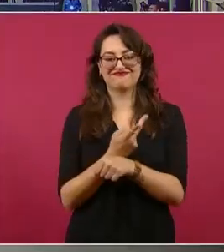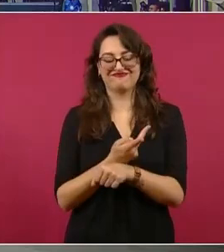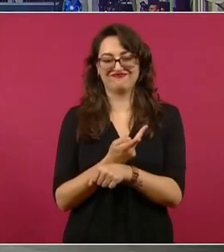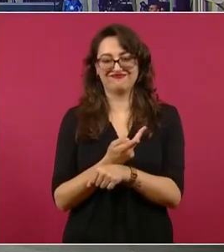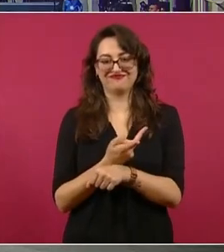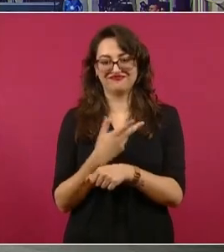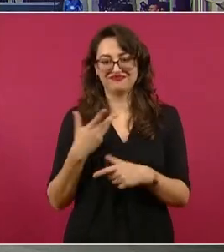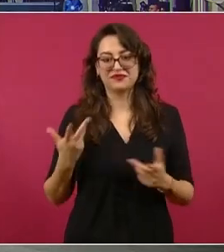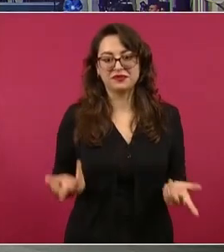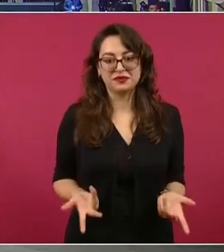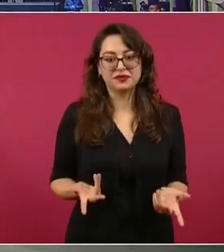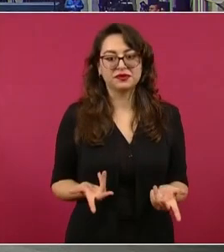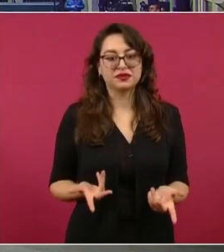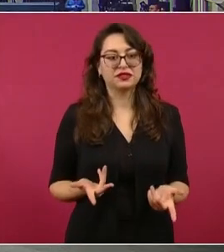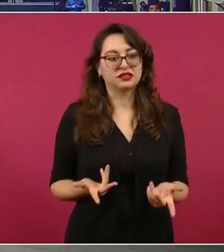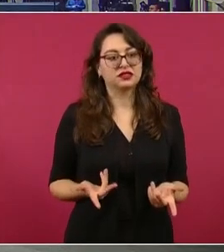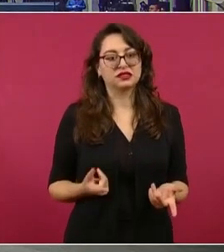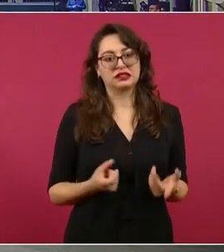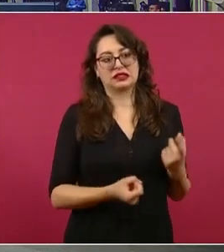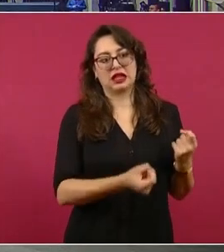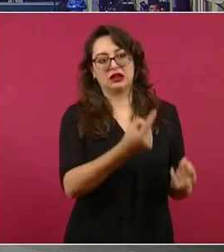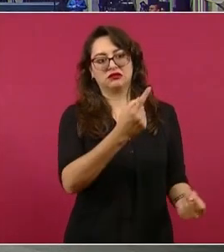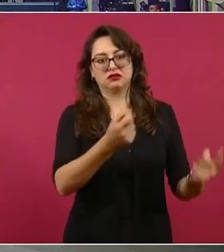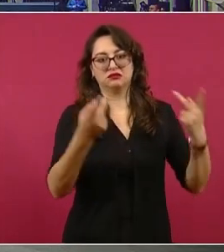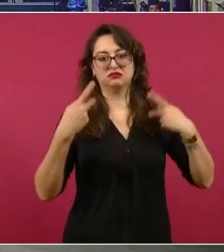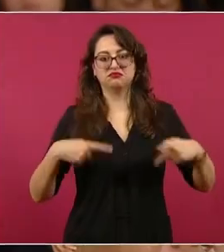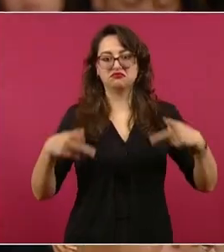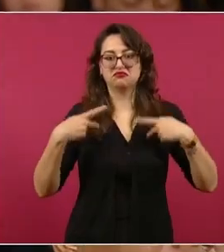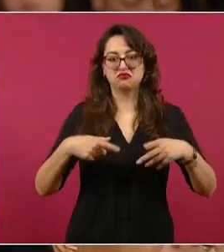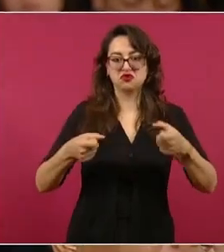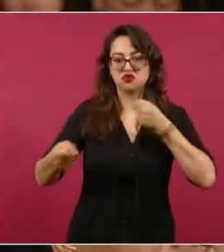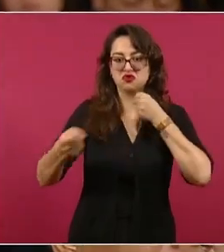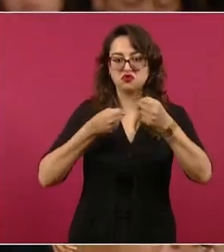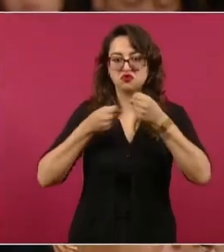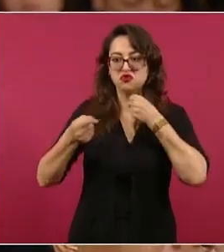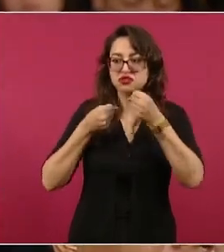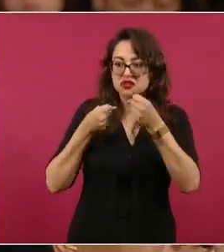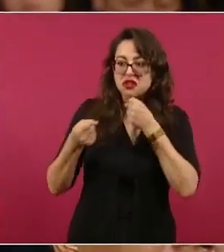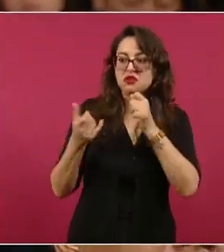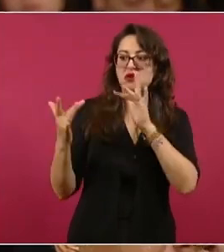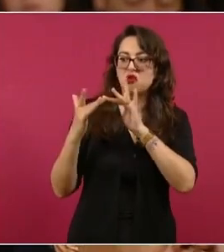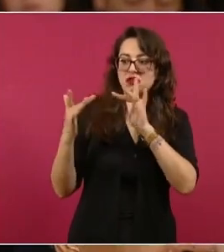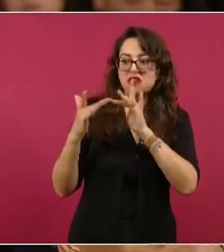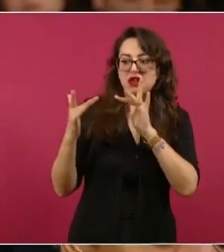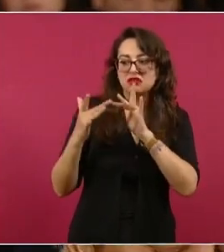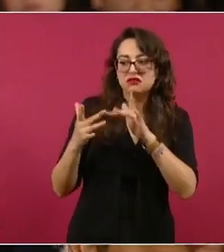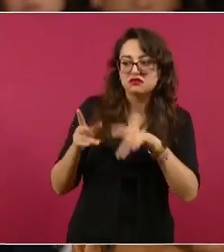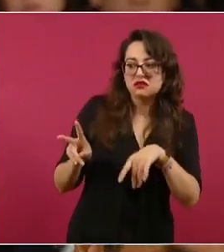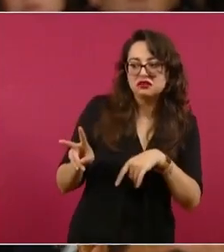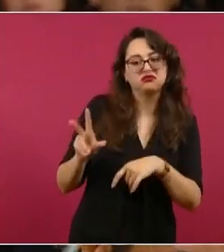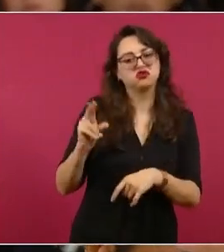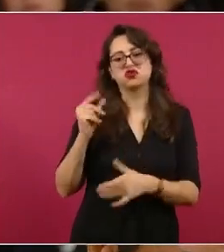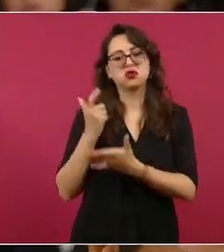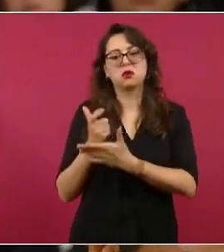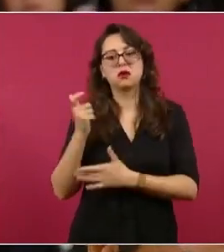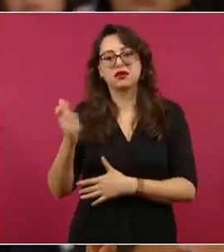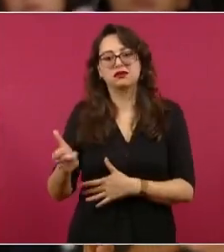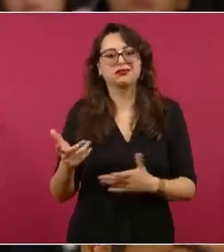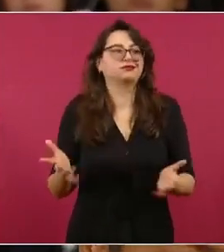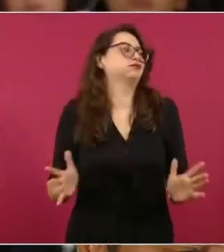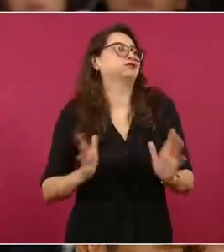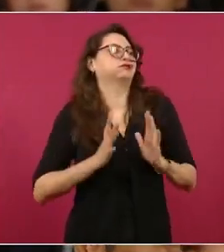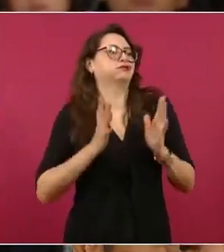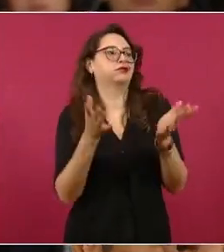con el reportero. Entonces, pues obviamente uno dice, no, pues eso, si estamos dando seguimiento a toda esta problemática de